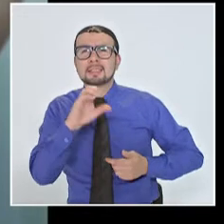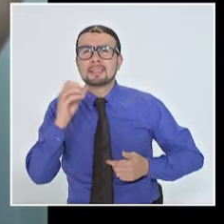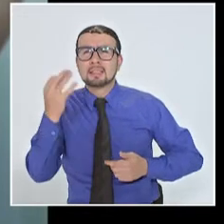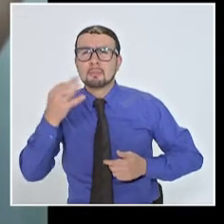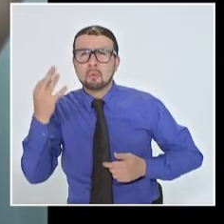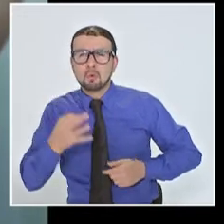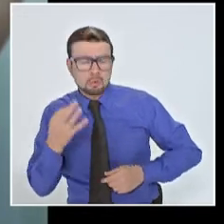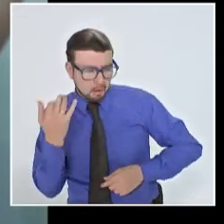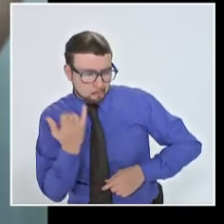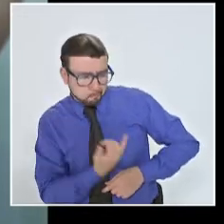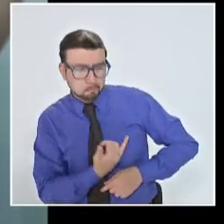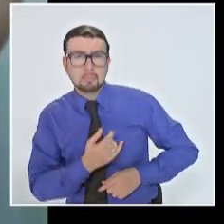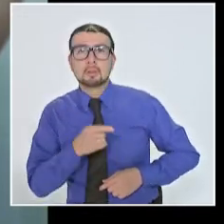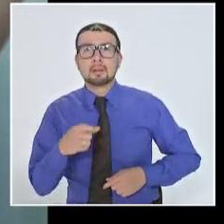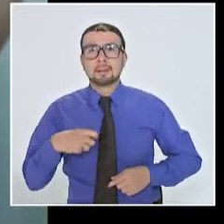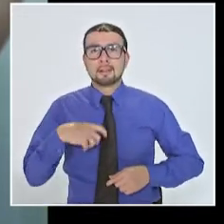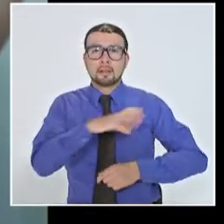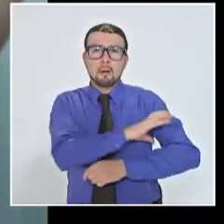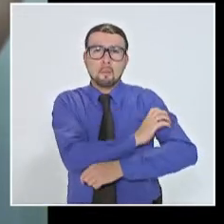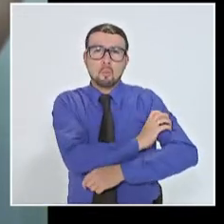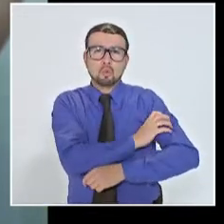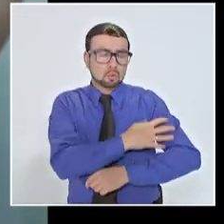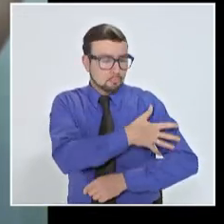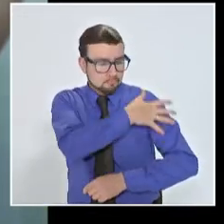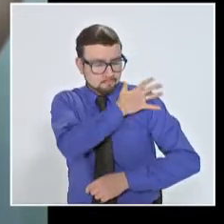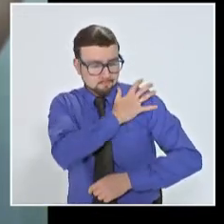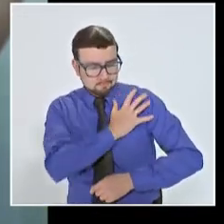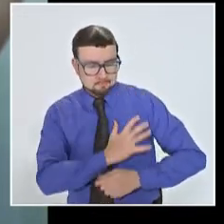casos sobre el músculo pectoral.